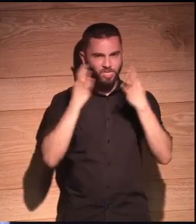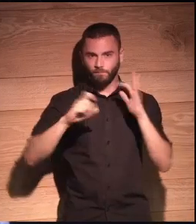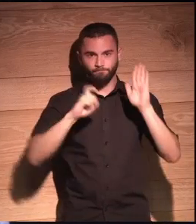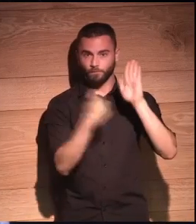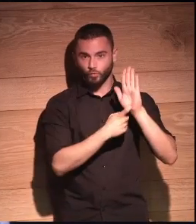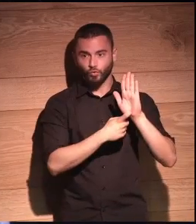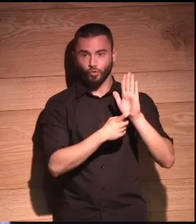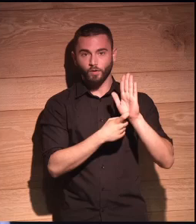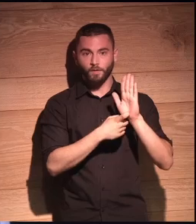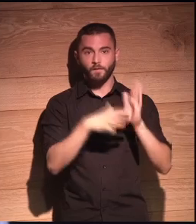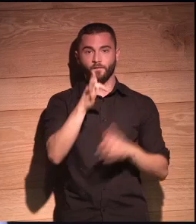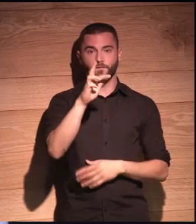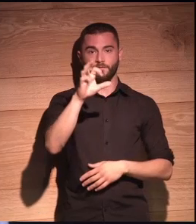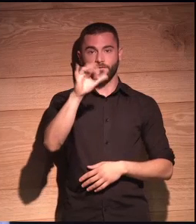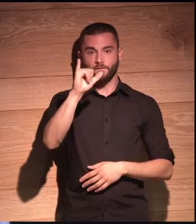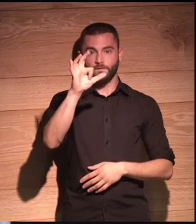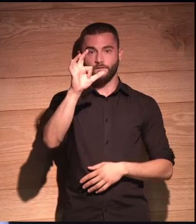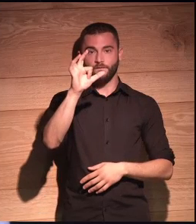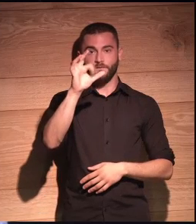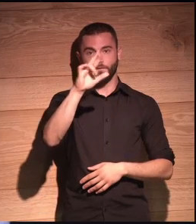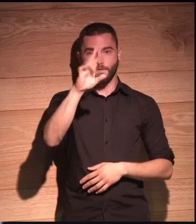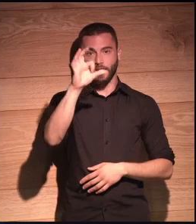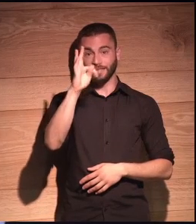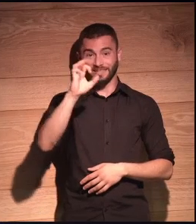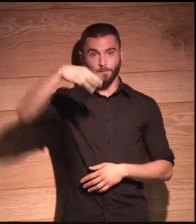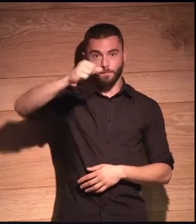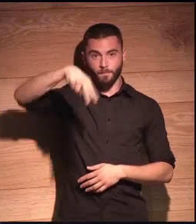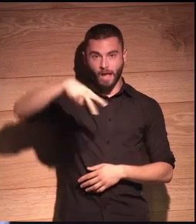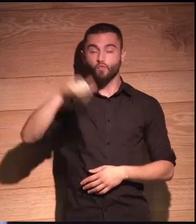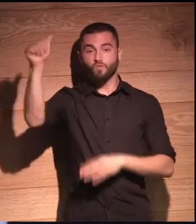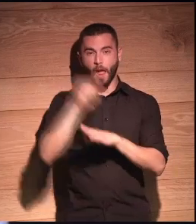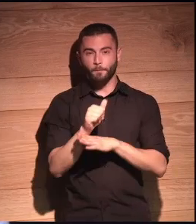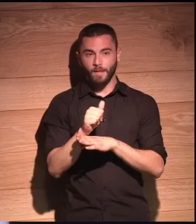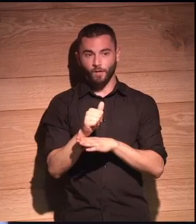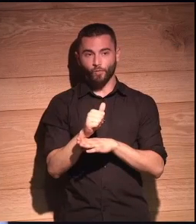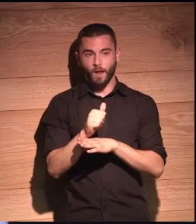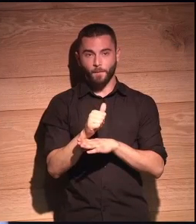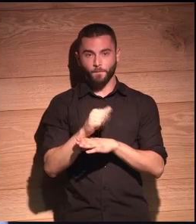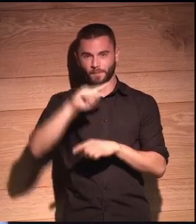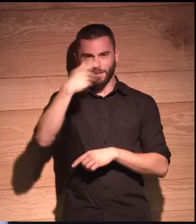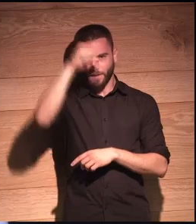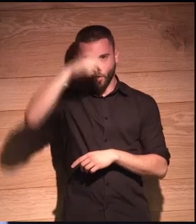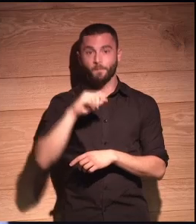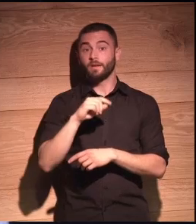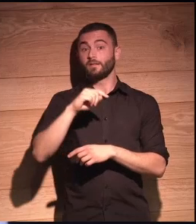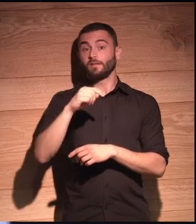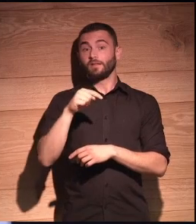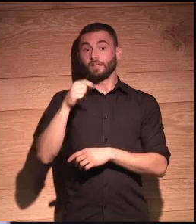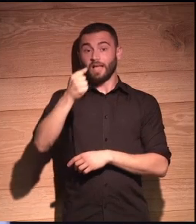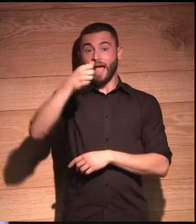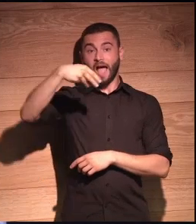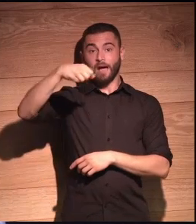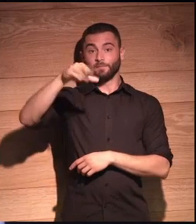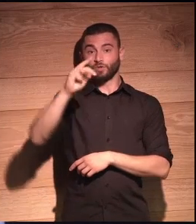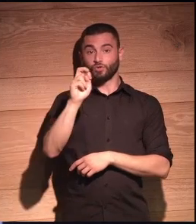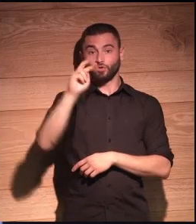detalles. Y First Man también es una película que, más allá de cómo refleja a Armstrong, que desde mi punto